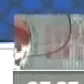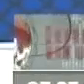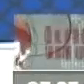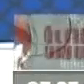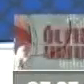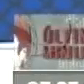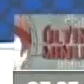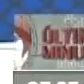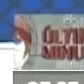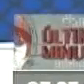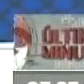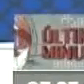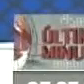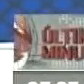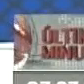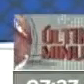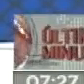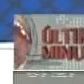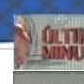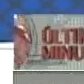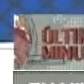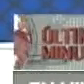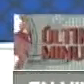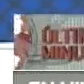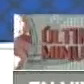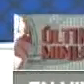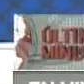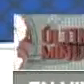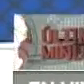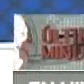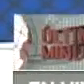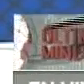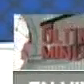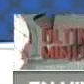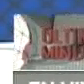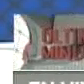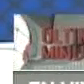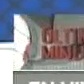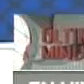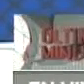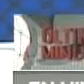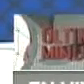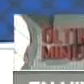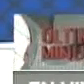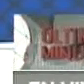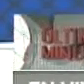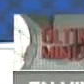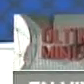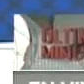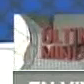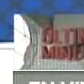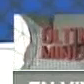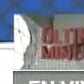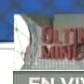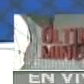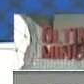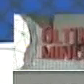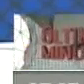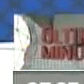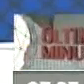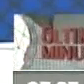híbridas y variedades de Venezuela bueno uno tiene que serlo más claro ¿verdad?